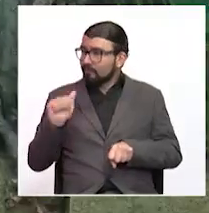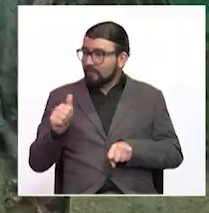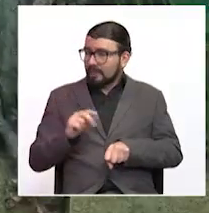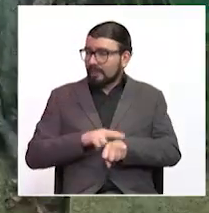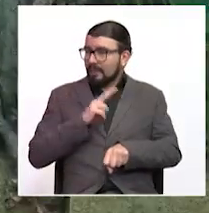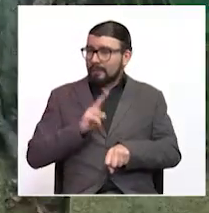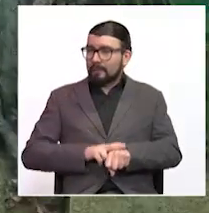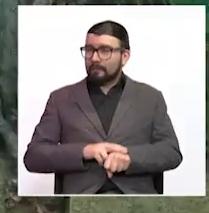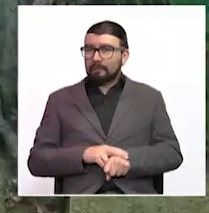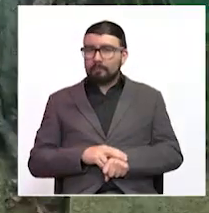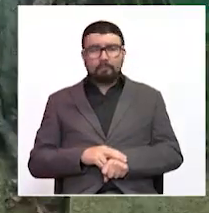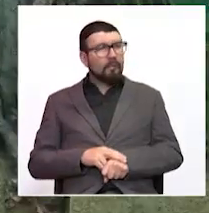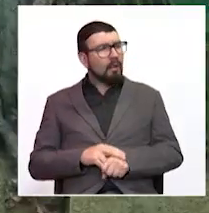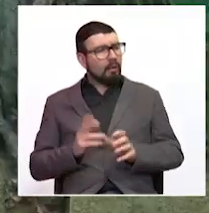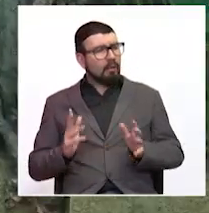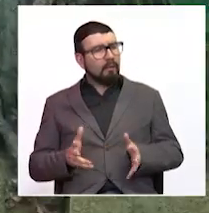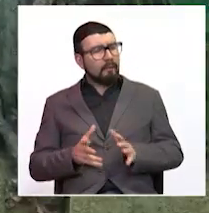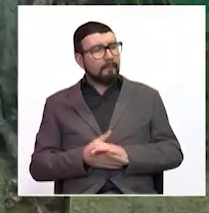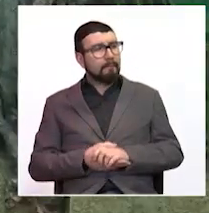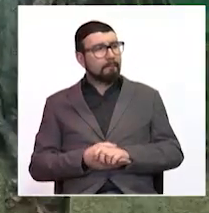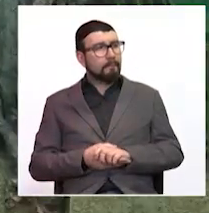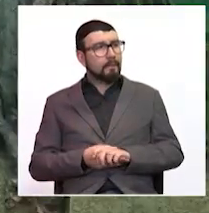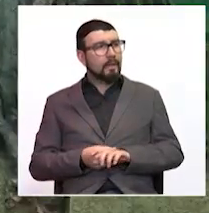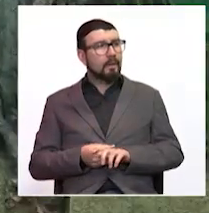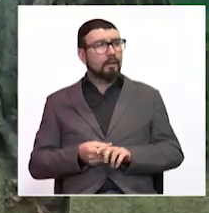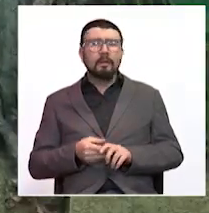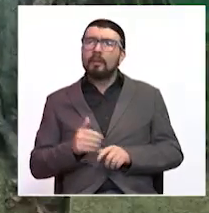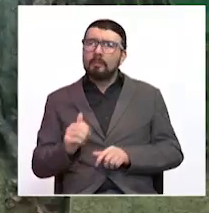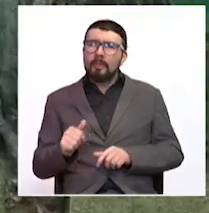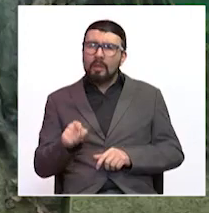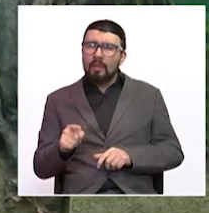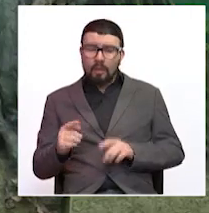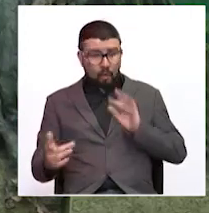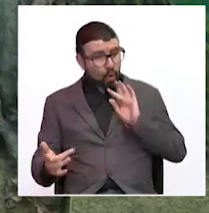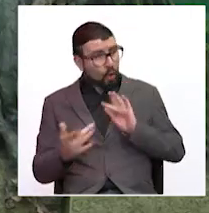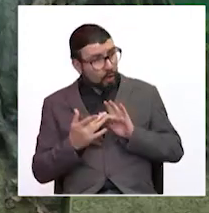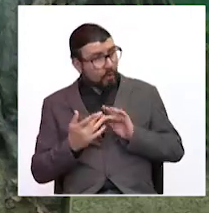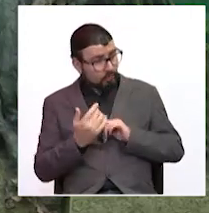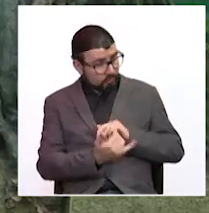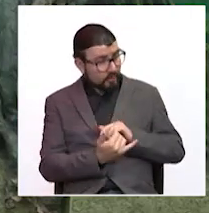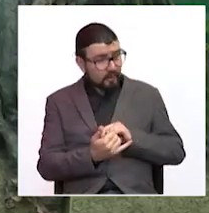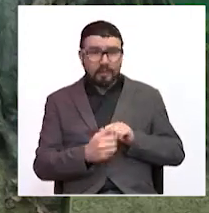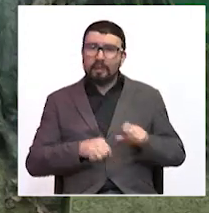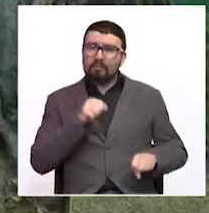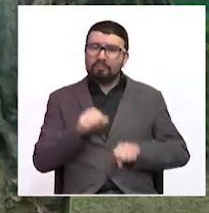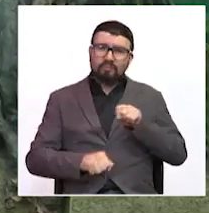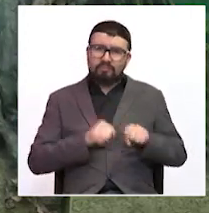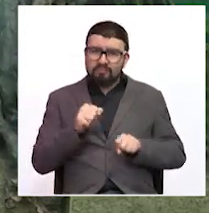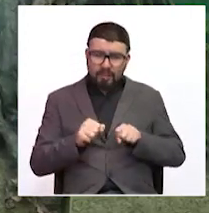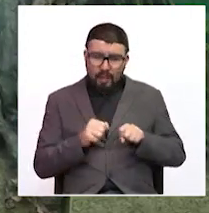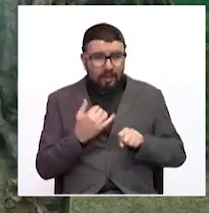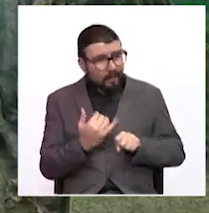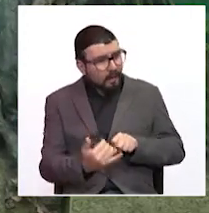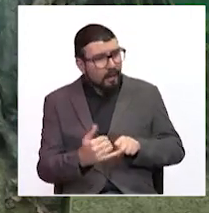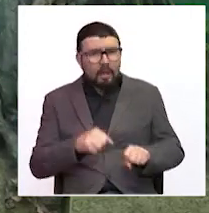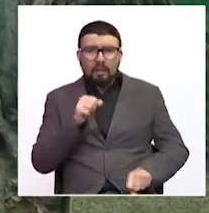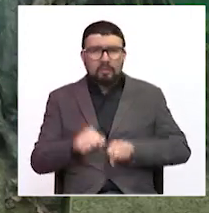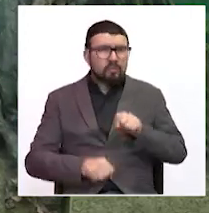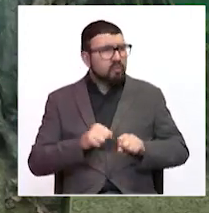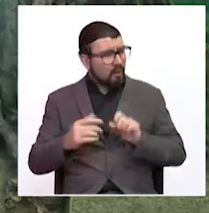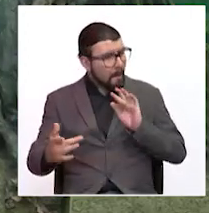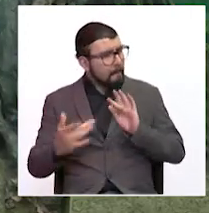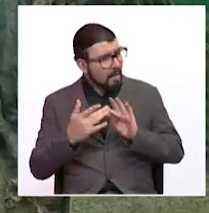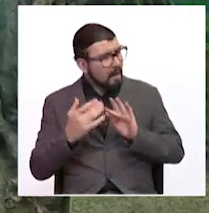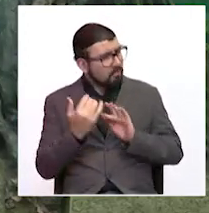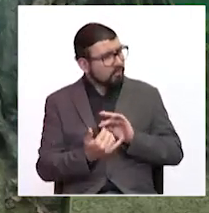en ésta a ver el motor de la licuadora está conectado a un piñón en la parte delantera a la a la